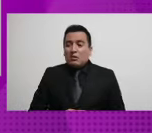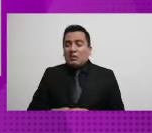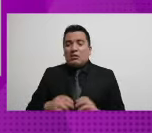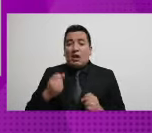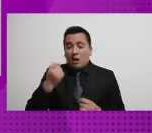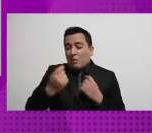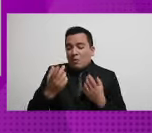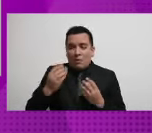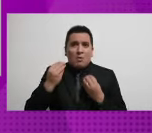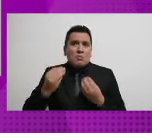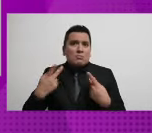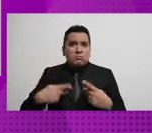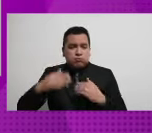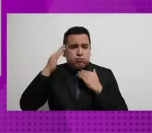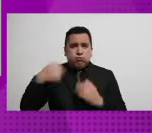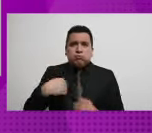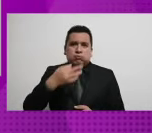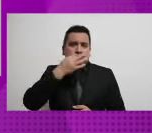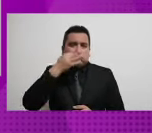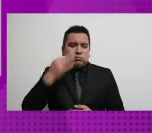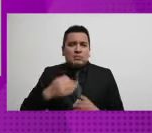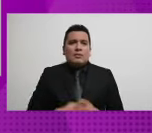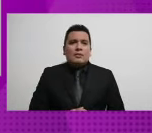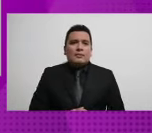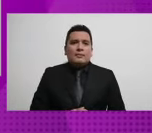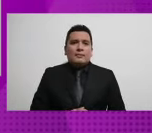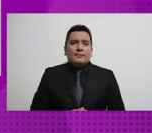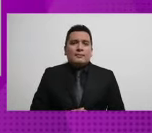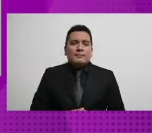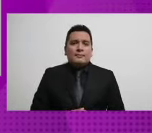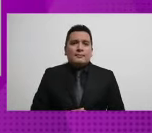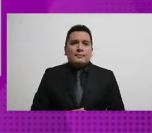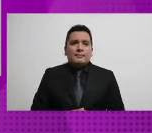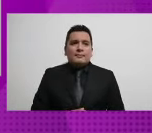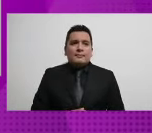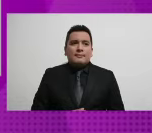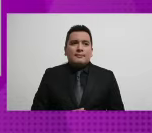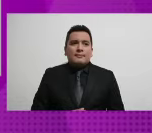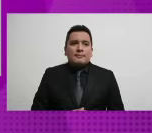o bastantes adultos mayores ahorita, yo les quiero decir que